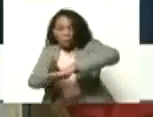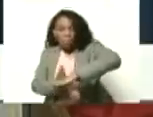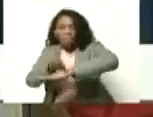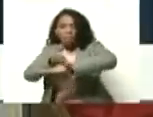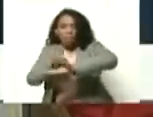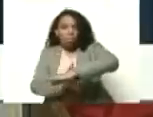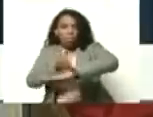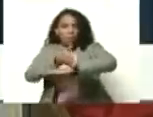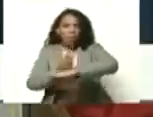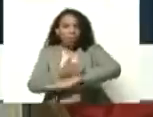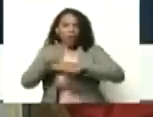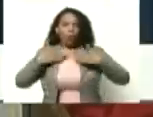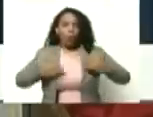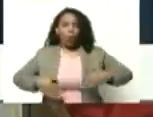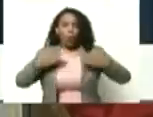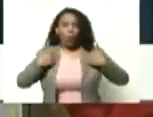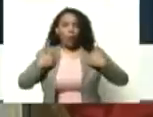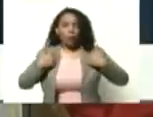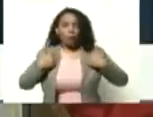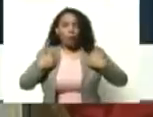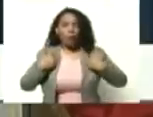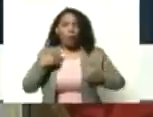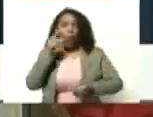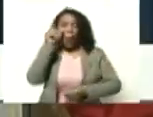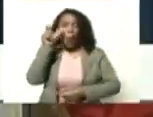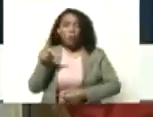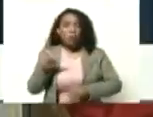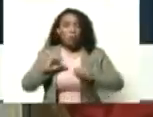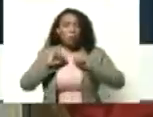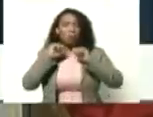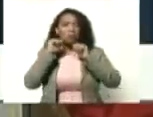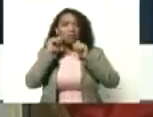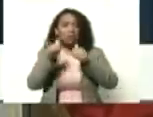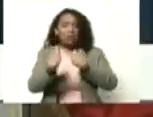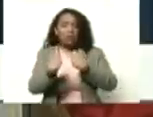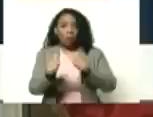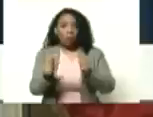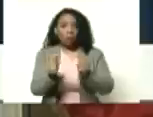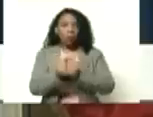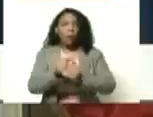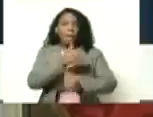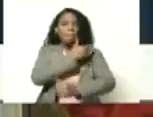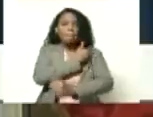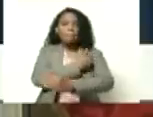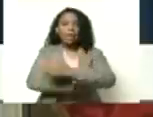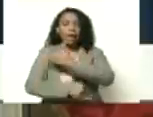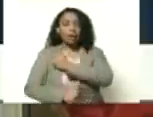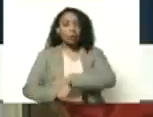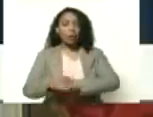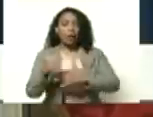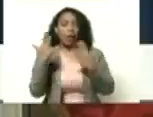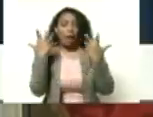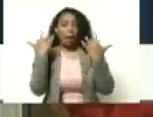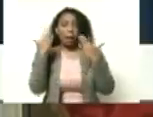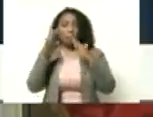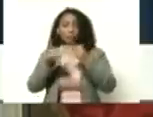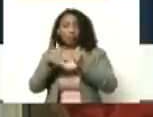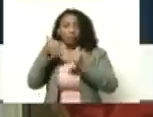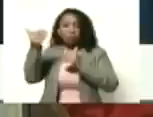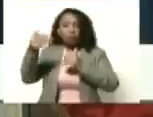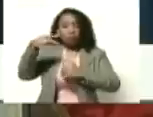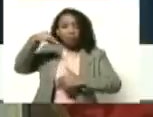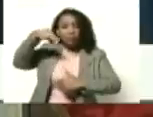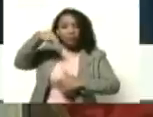el cuerpo de carlos lanz comenzando por brazos y manos posteriormente